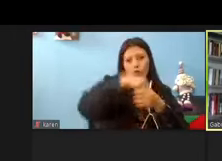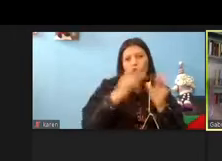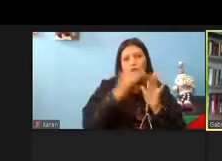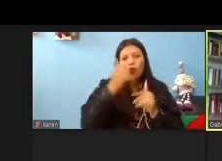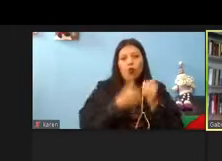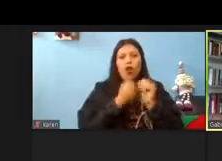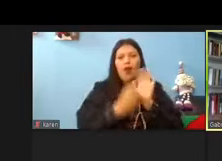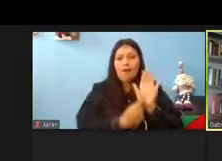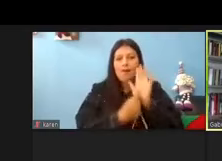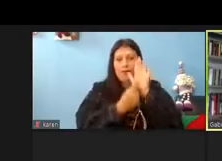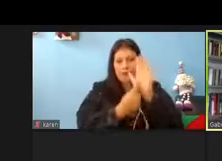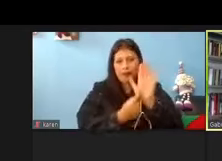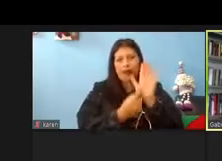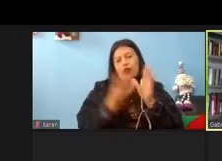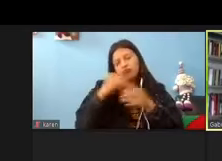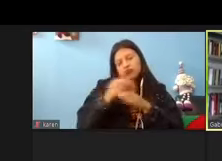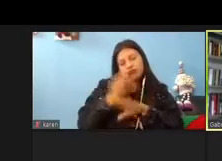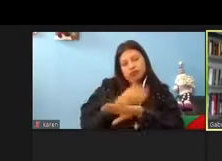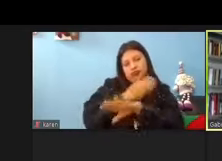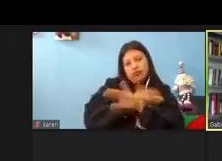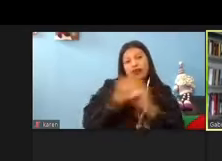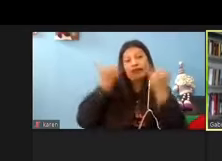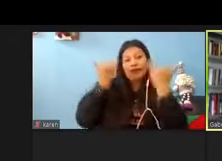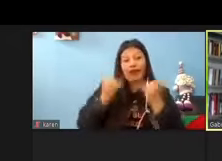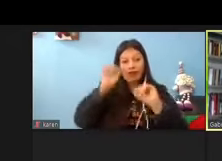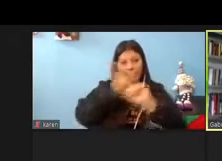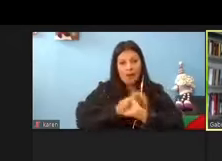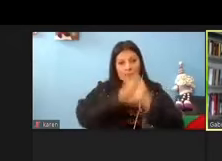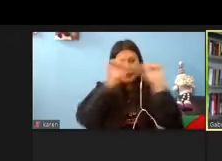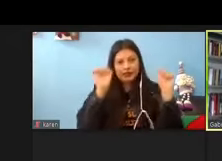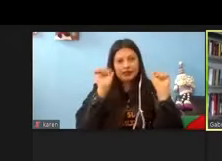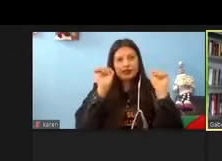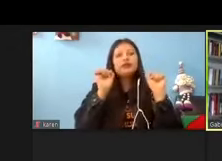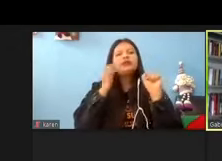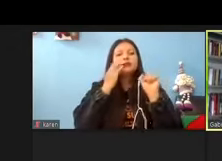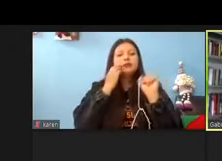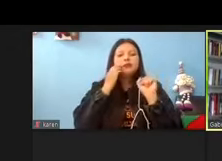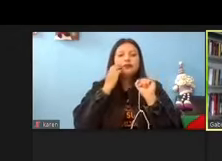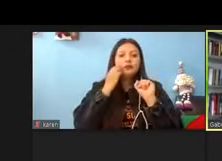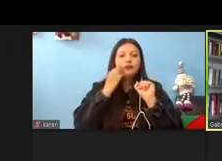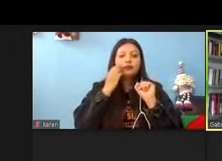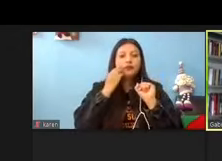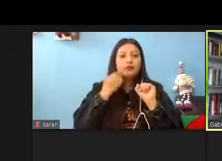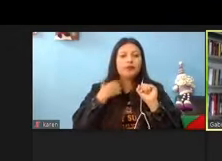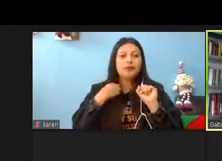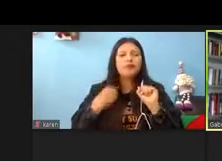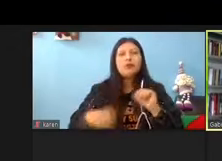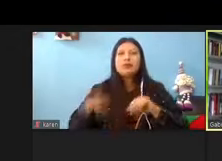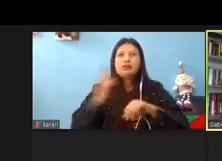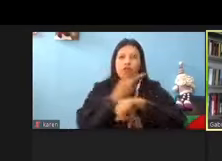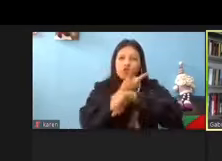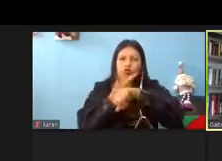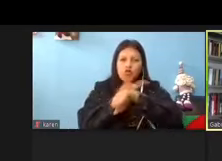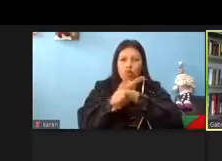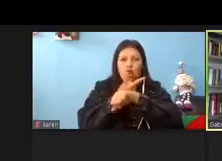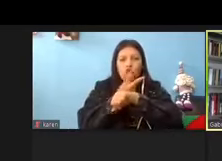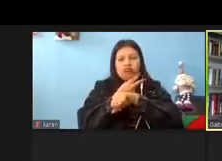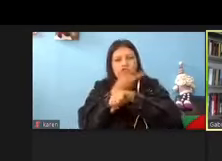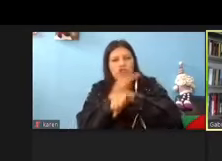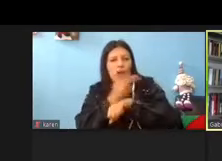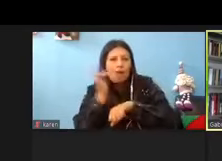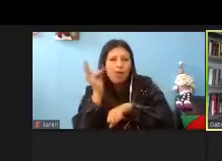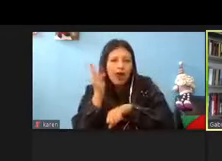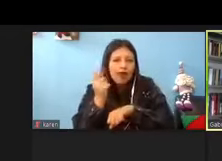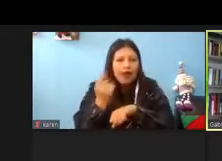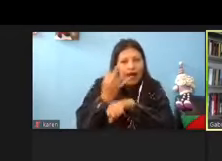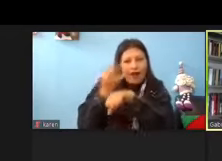de las presentaciones pues, que hubo, y esta mañana estuvimos básicamente unas 2 horas largas, 2 horas y media, casi